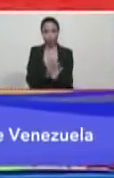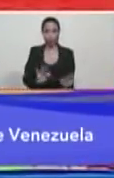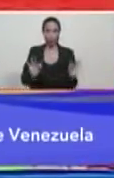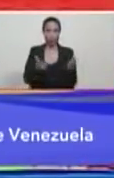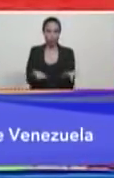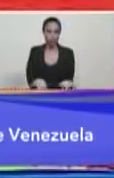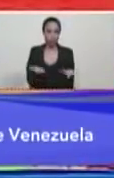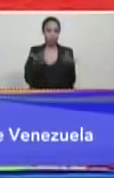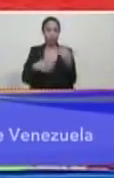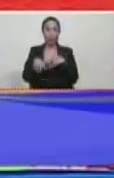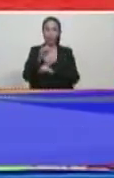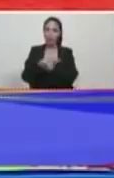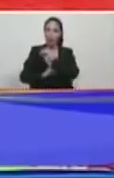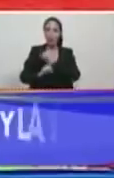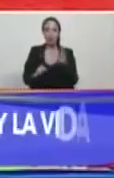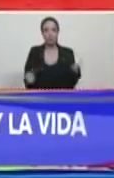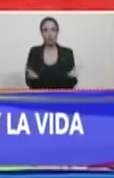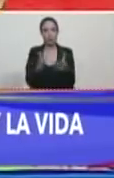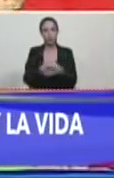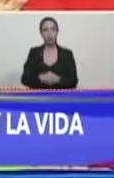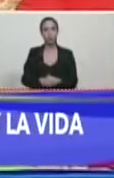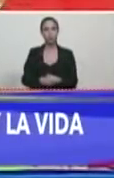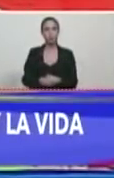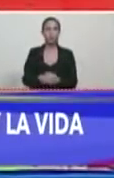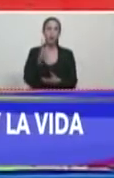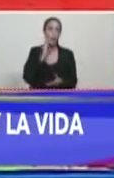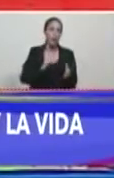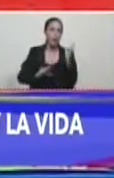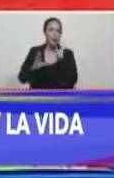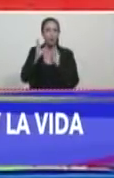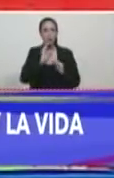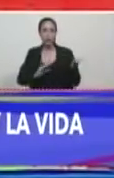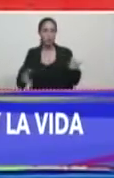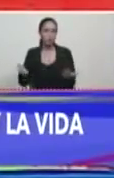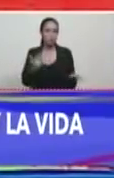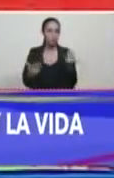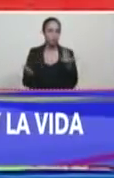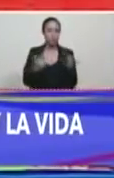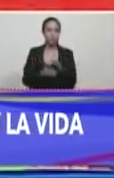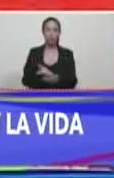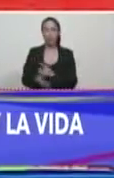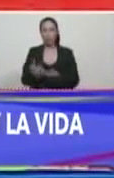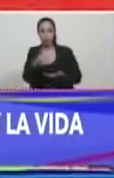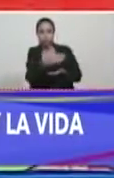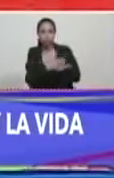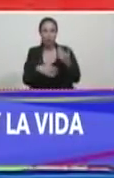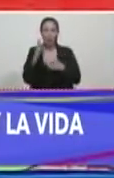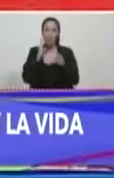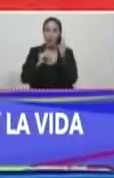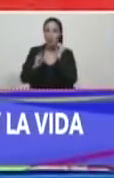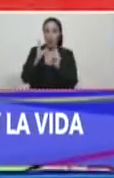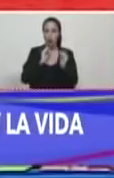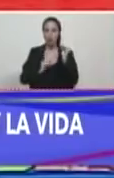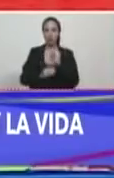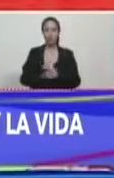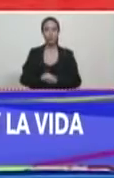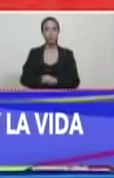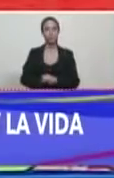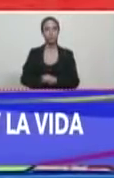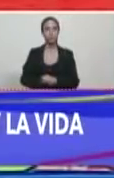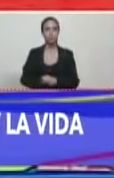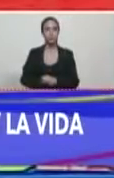de la paz, tomando la experiencia que nos decía Yasmín, la experiencia que nos decía Mimú,